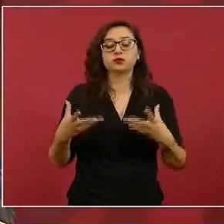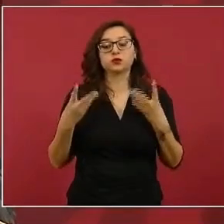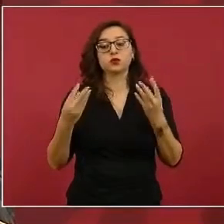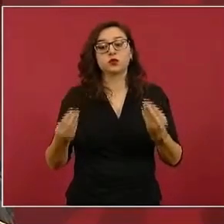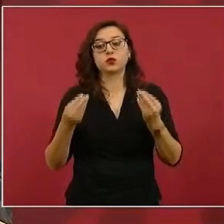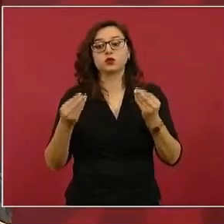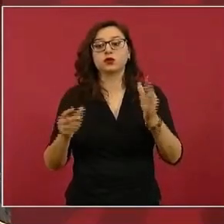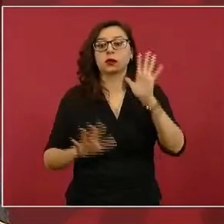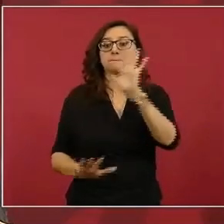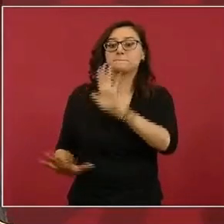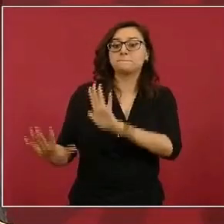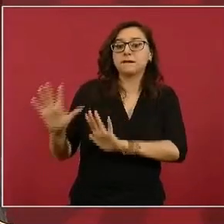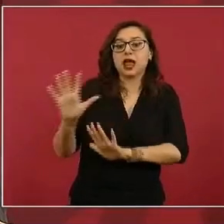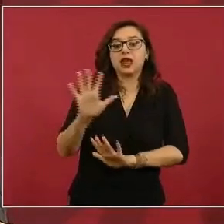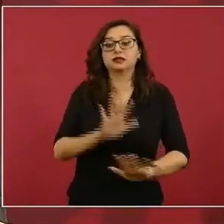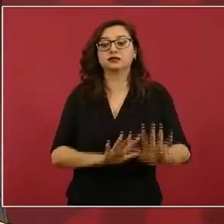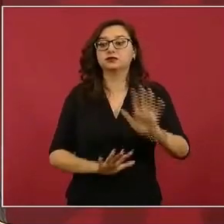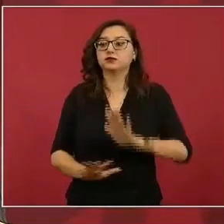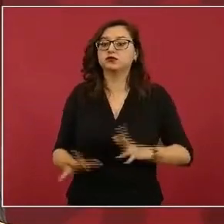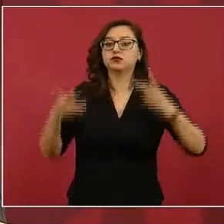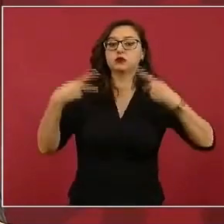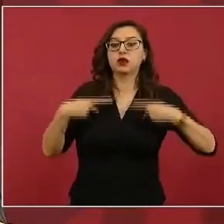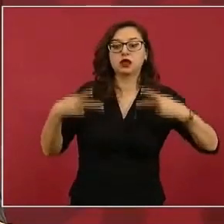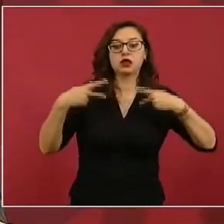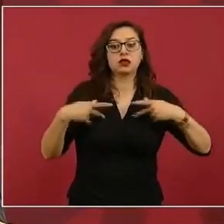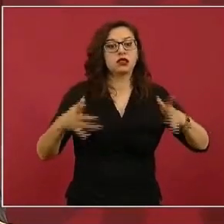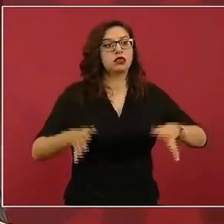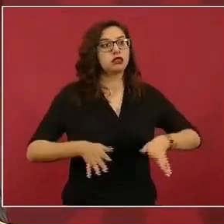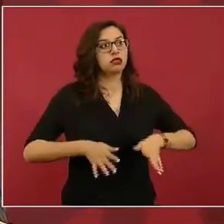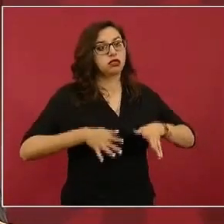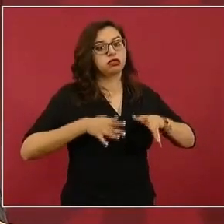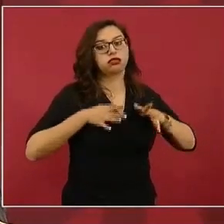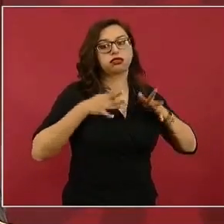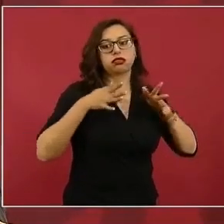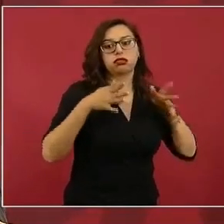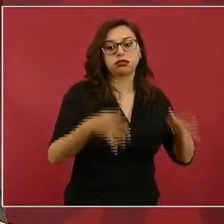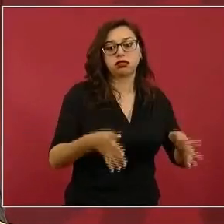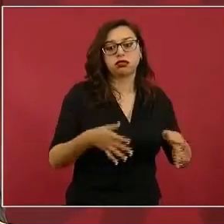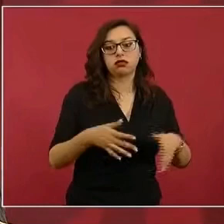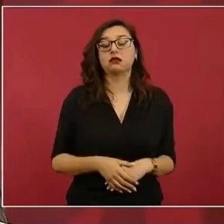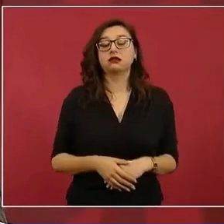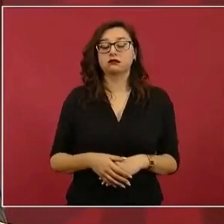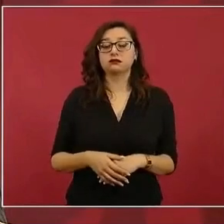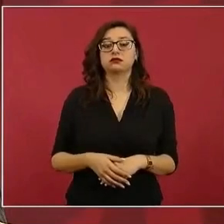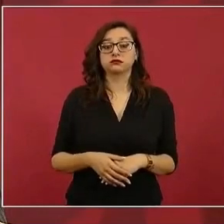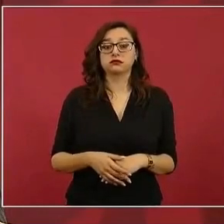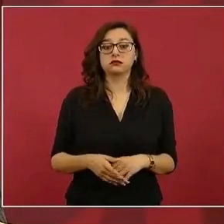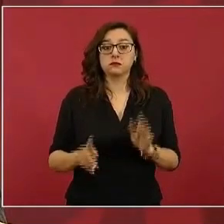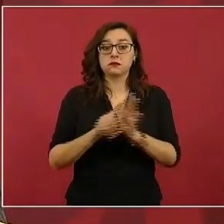porque además llegó a tener ese periódico tanta aceptación